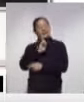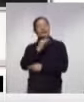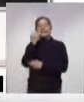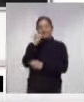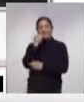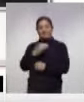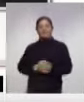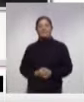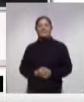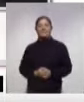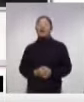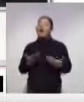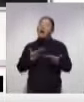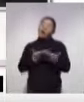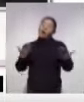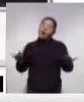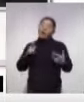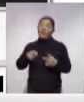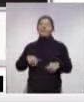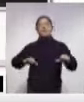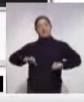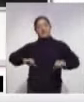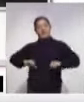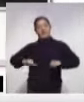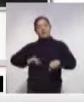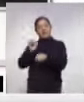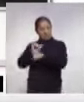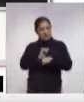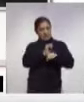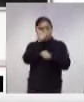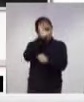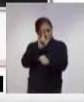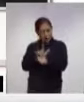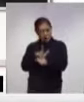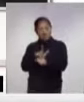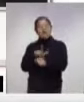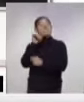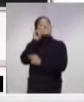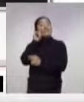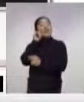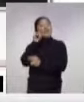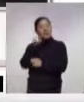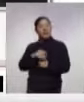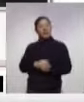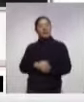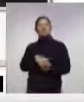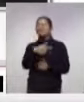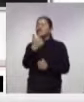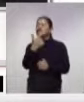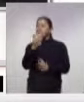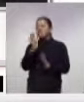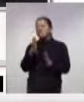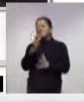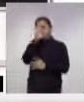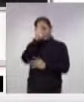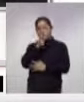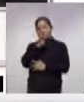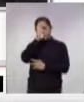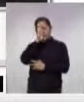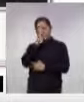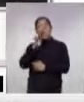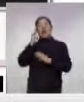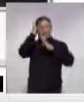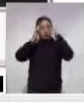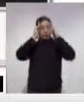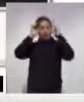fíjate que ahora en cuanto a las actividades artísticas y culturales, mañana a las 12 del día, al mediodía, en el Museo de